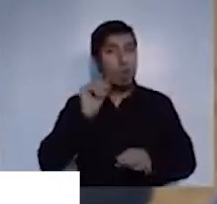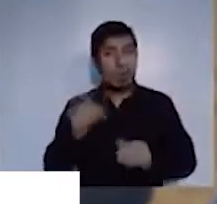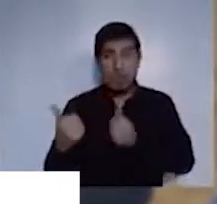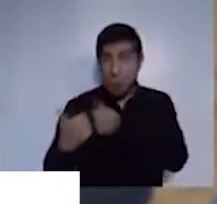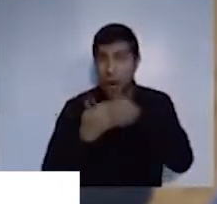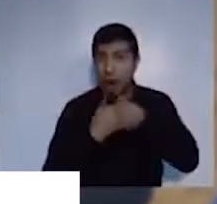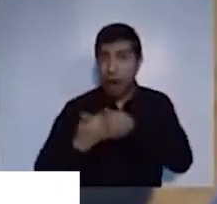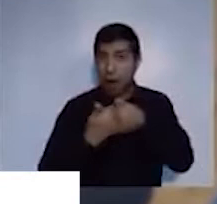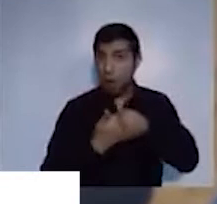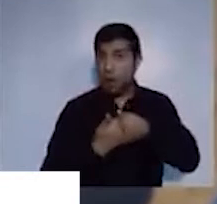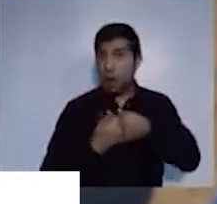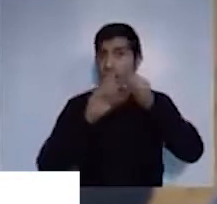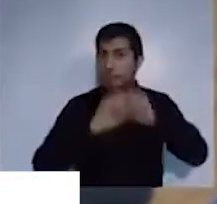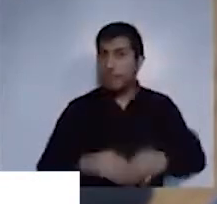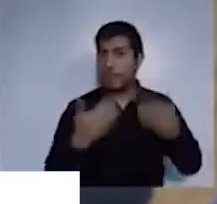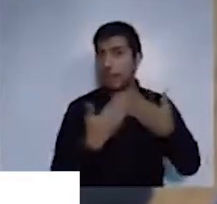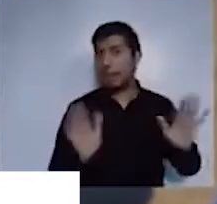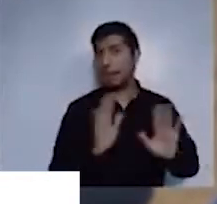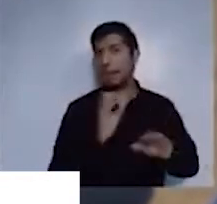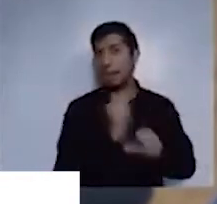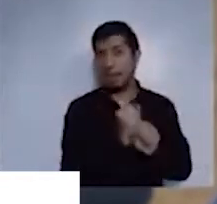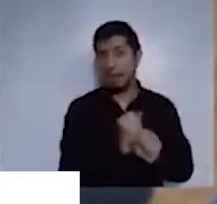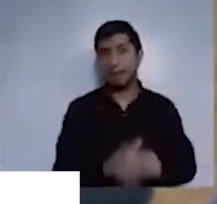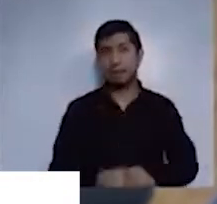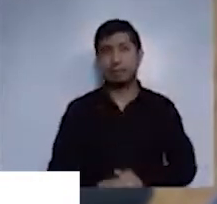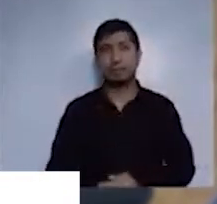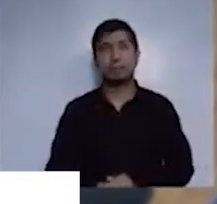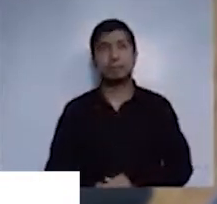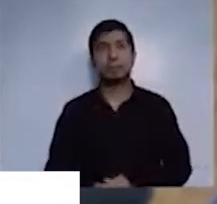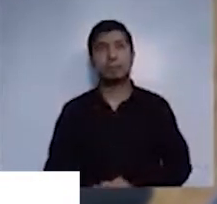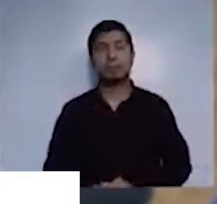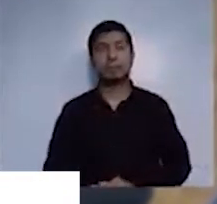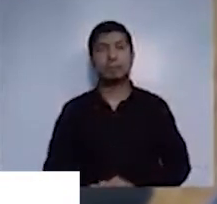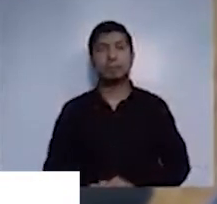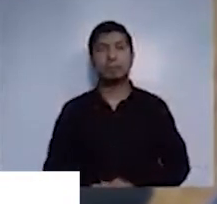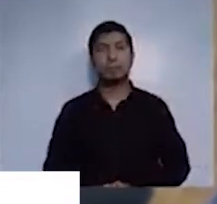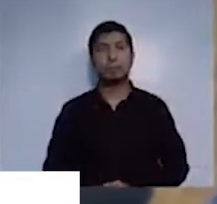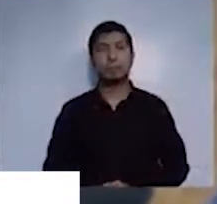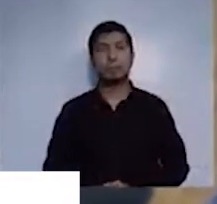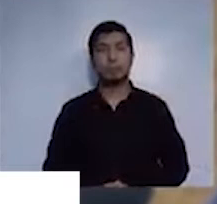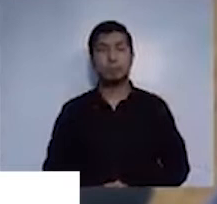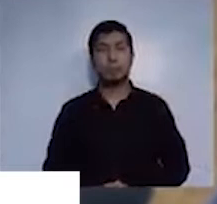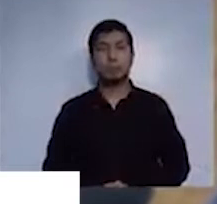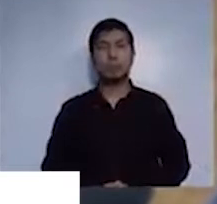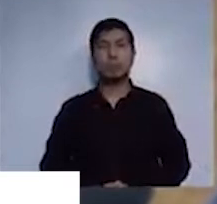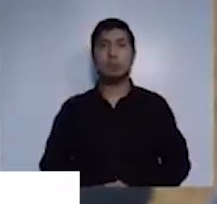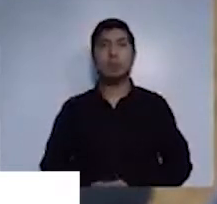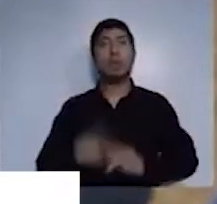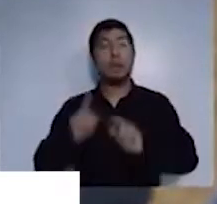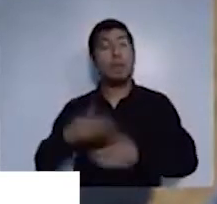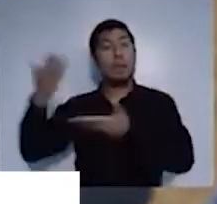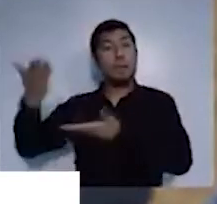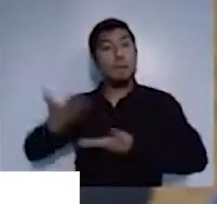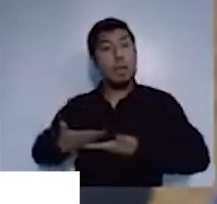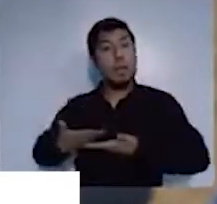recién iniciar las actividades y trabajar en ese sentido. Por otro lado, hemos recibido una nota de